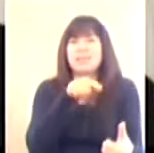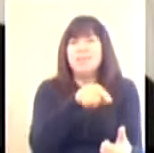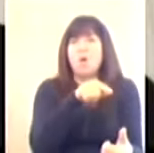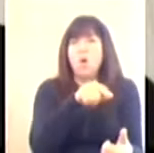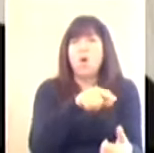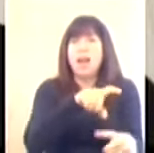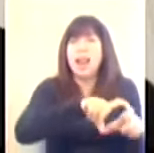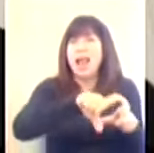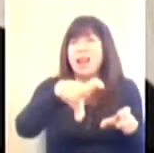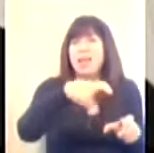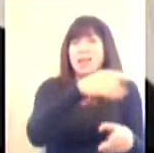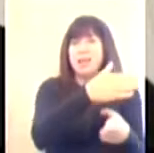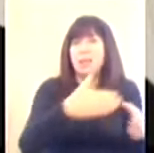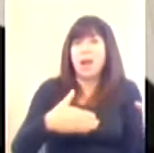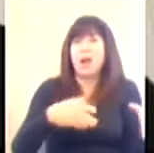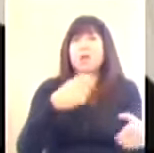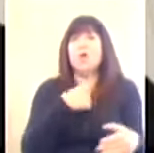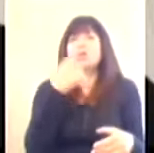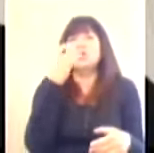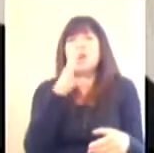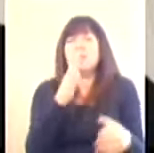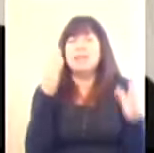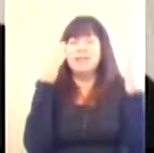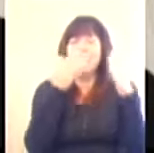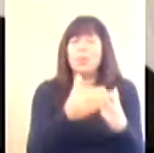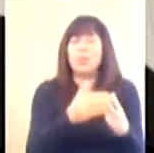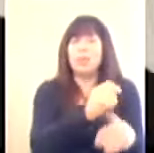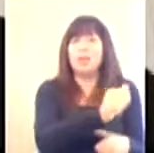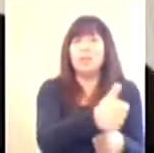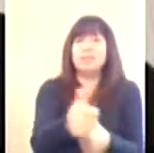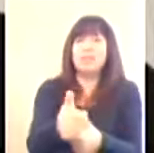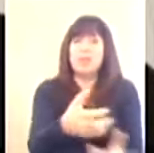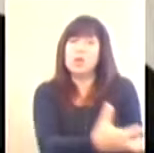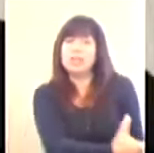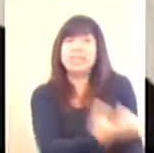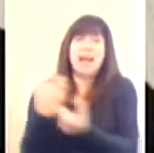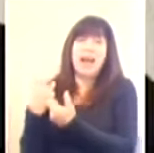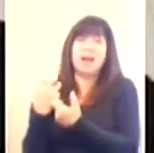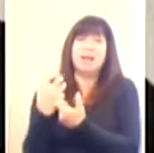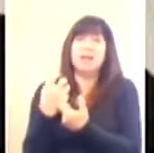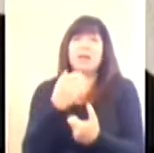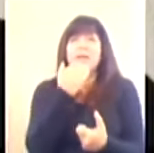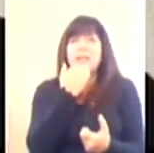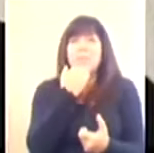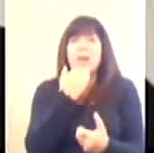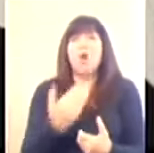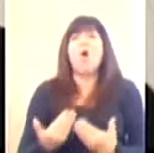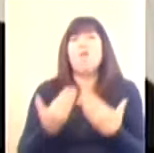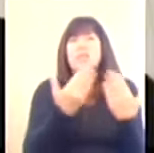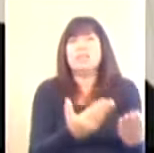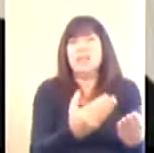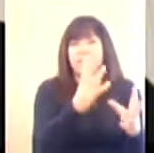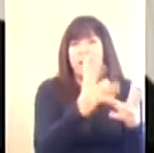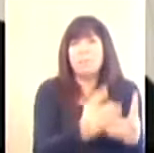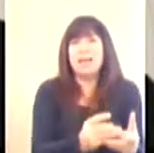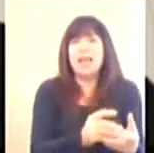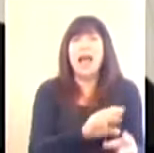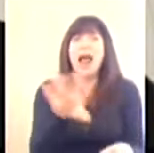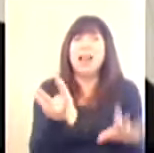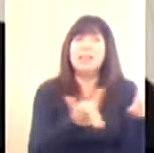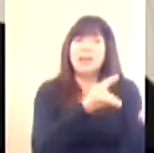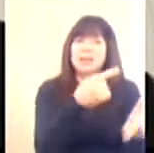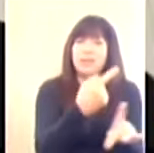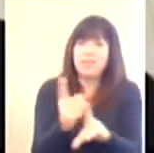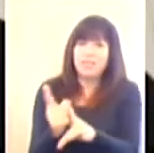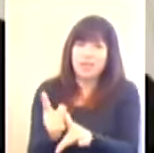la leña no solamente tenemos que abordar el desafío de retirar la leña, tenemos que ser capaces de ofrecerle a las familias una alternativa a la leña que